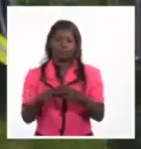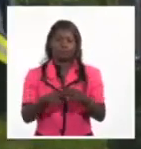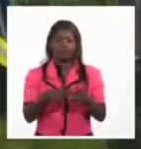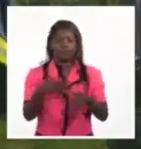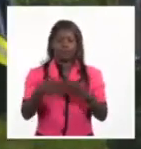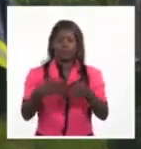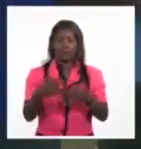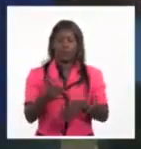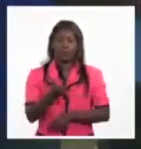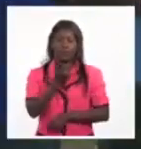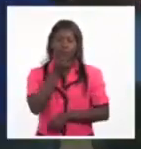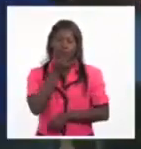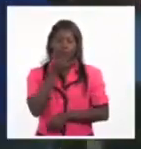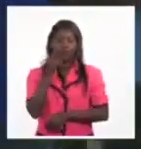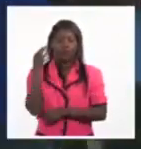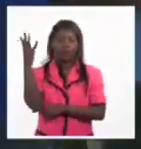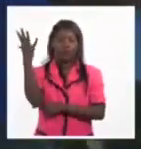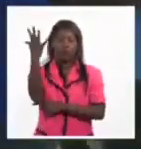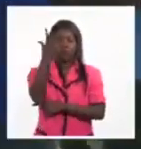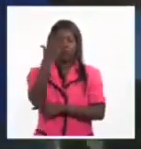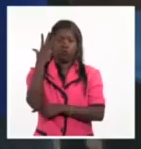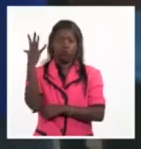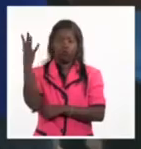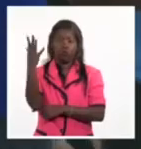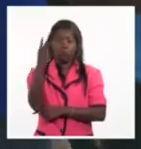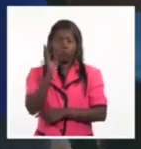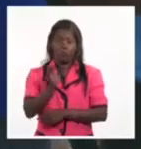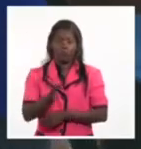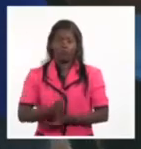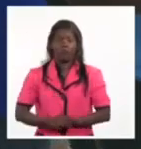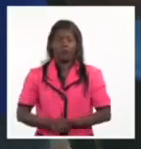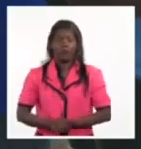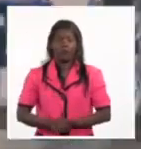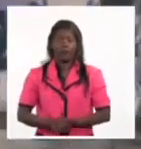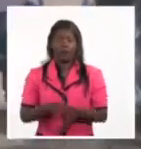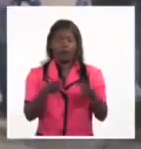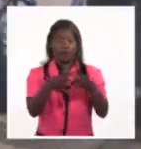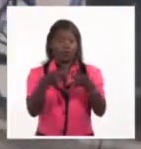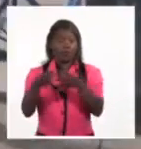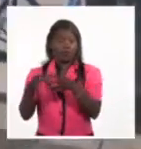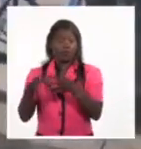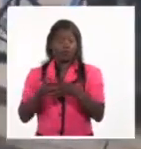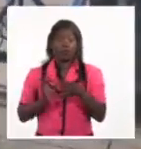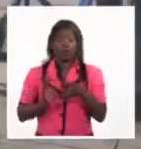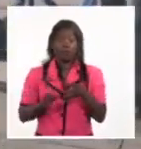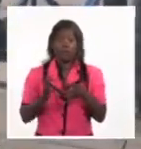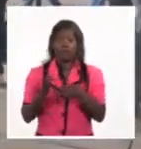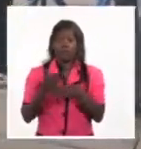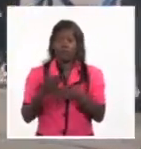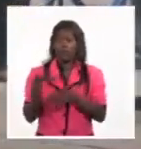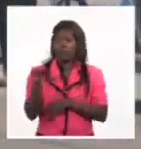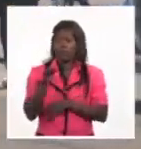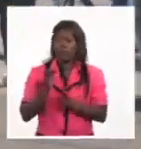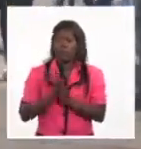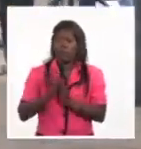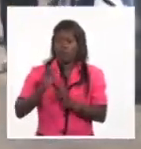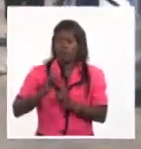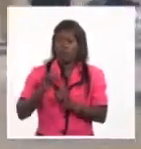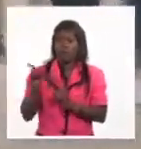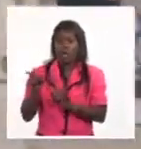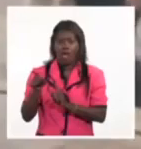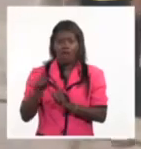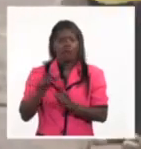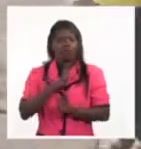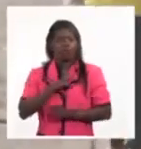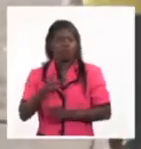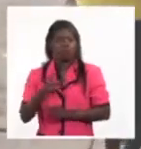territorios afectados por el paso del huracán Ian. Constituido por varias brigadas procedentes de distintos municipios matanceros, Avanzada